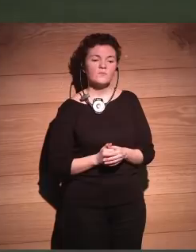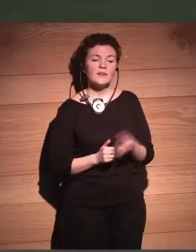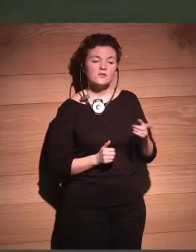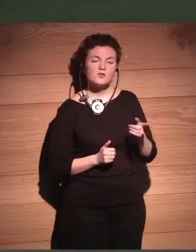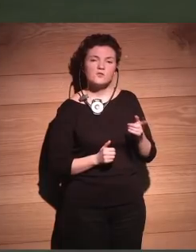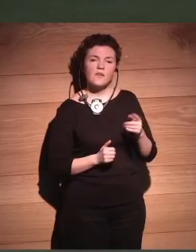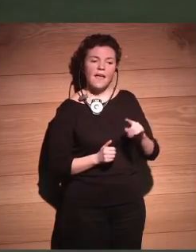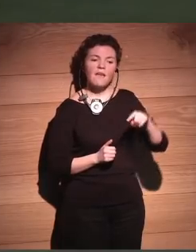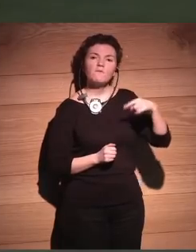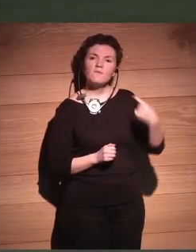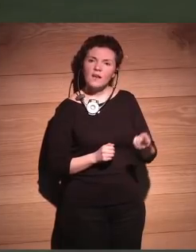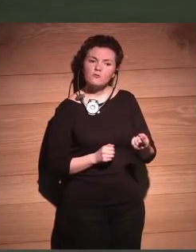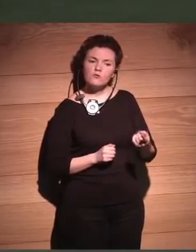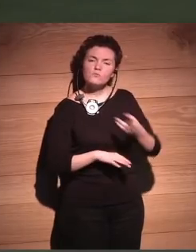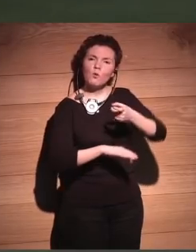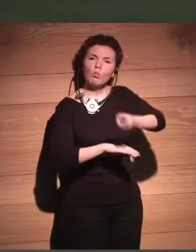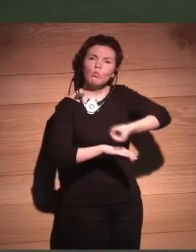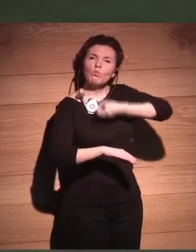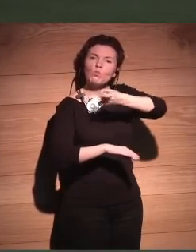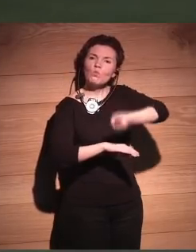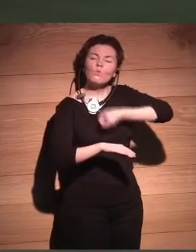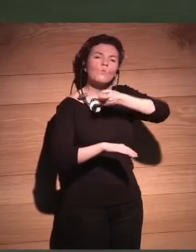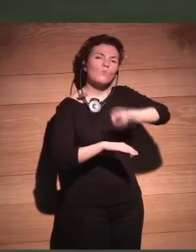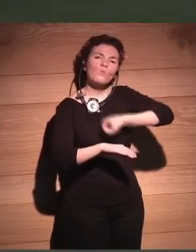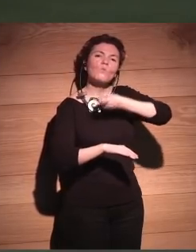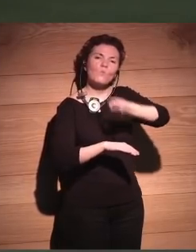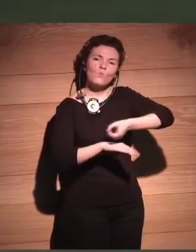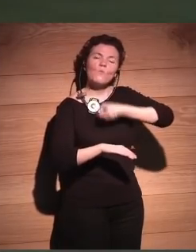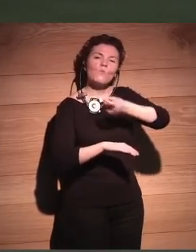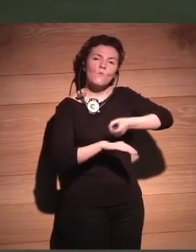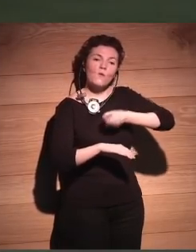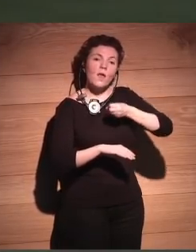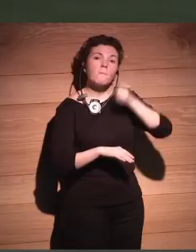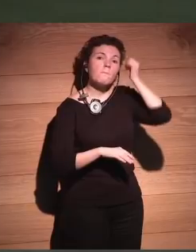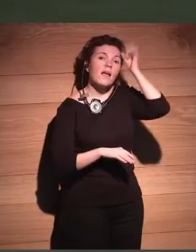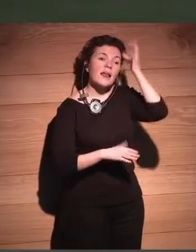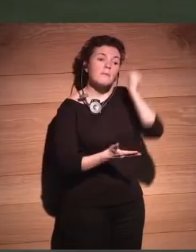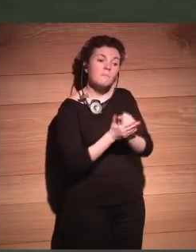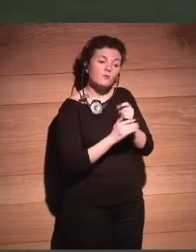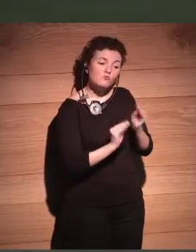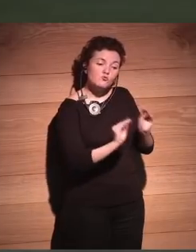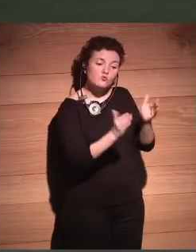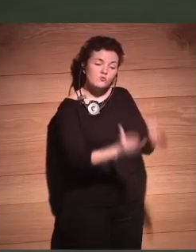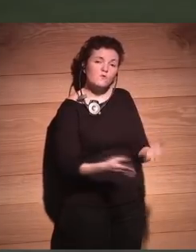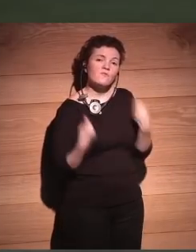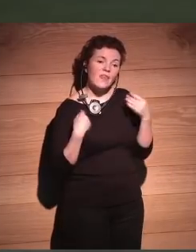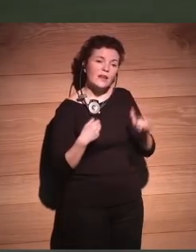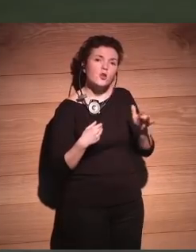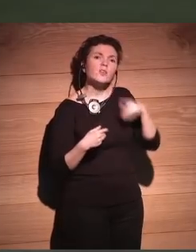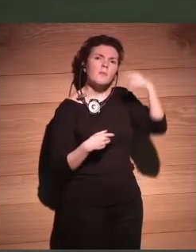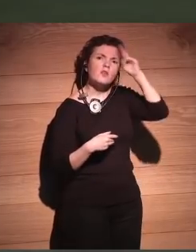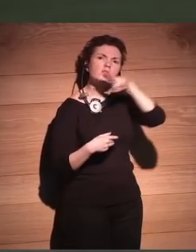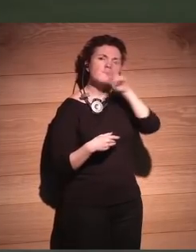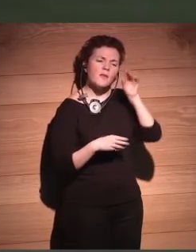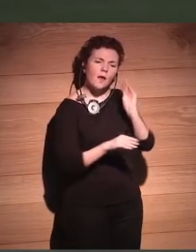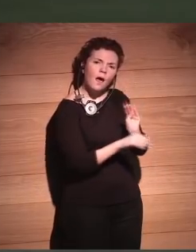esos efectos que tiene son duraderos por diseño. Imagínate el impacto que tiene no solo para el niño, sino también de los padres que